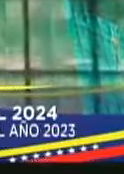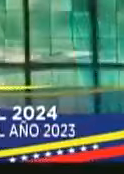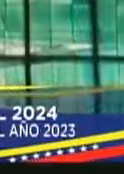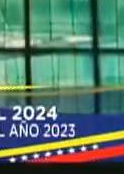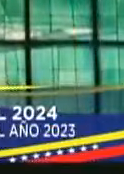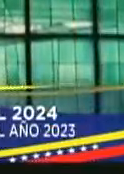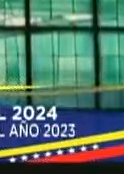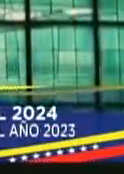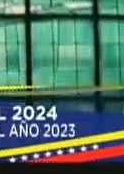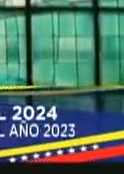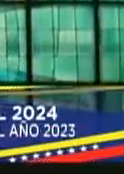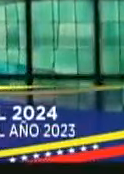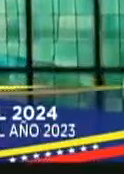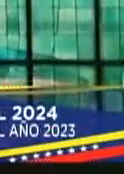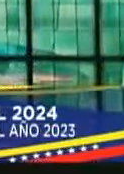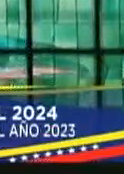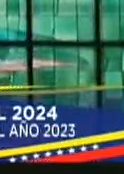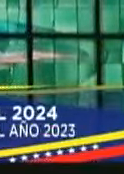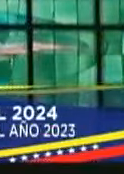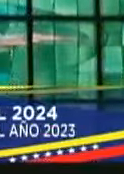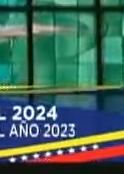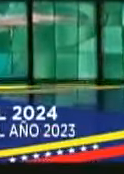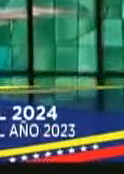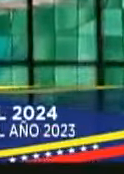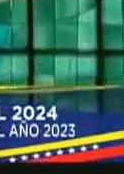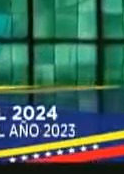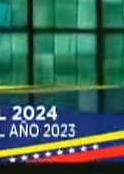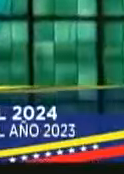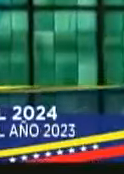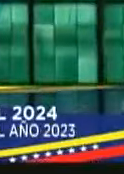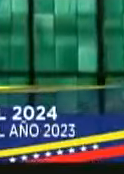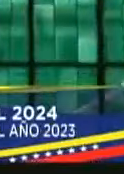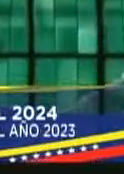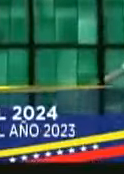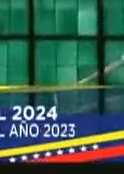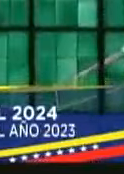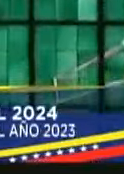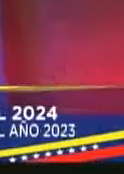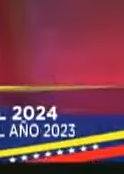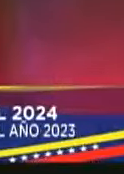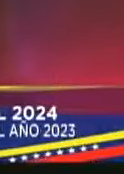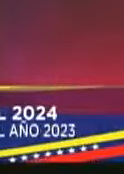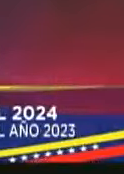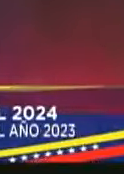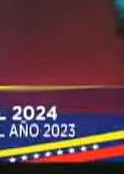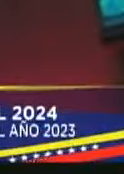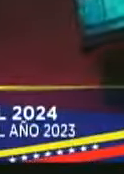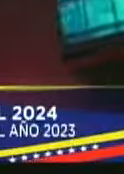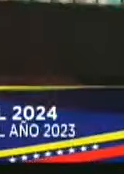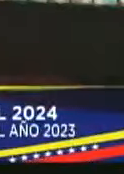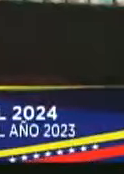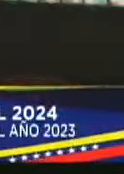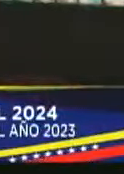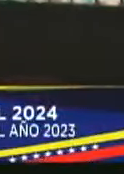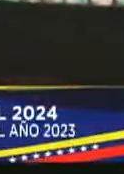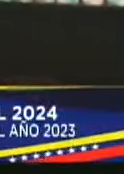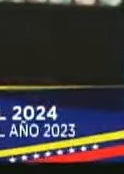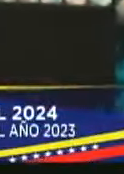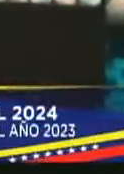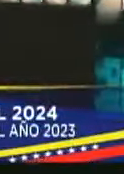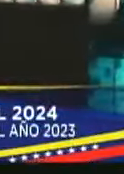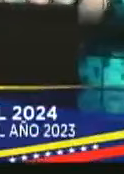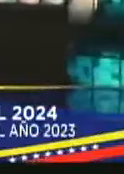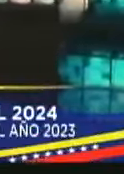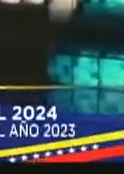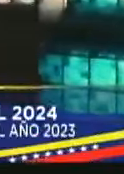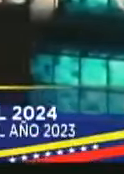Importante reseñar también, se instala el Tribunal Supremo de Justicia en pleno. expresaba que se ha creado